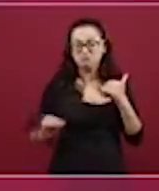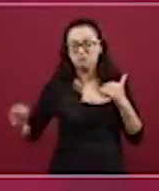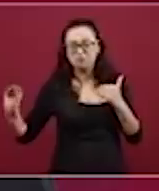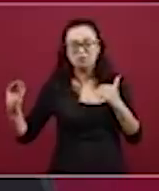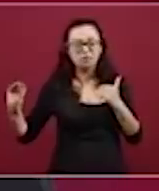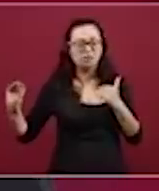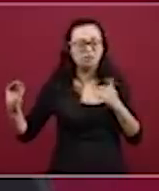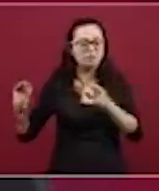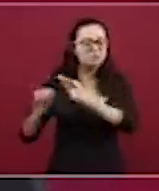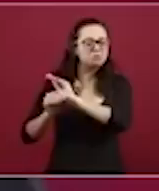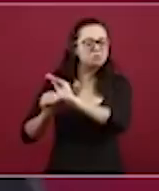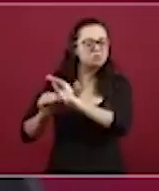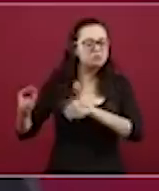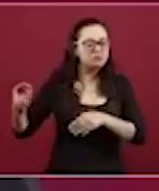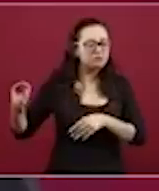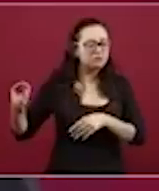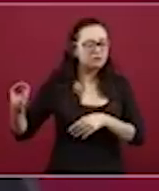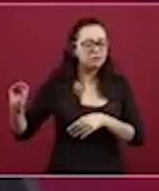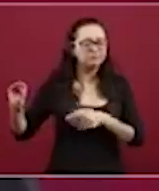No toman en cuenta eso.